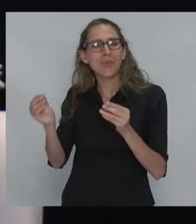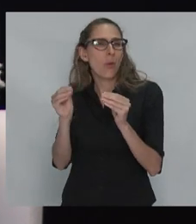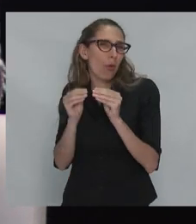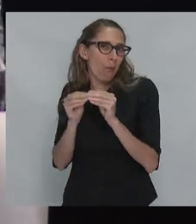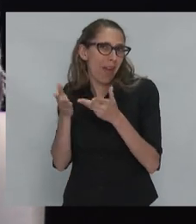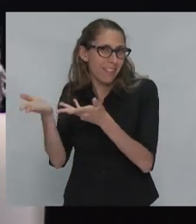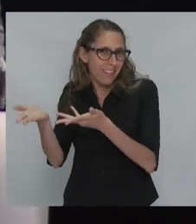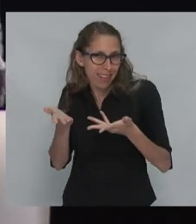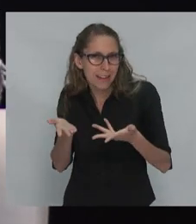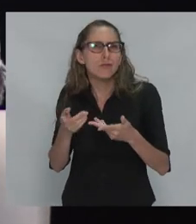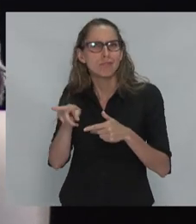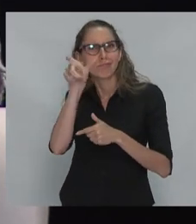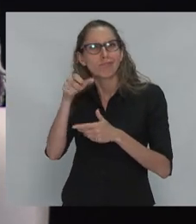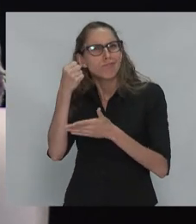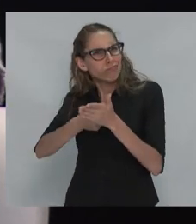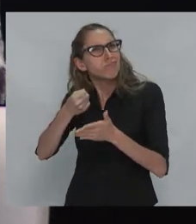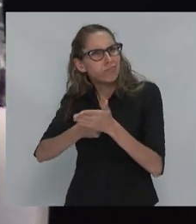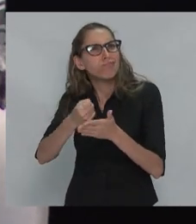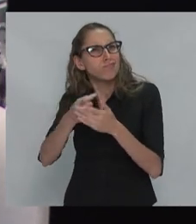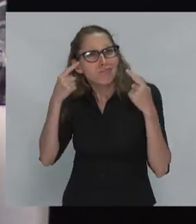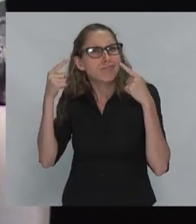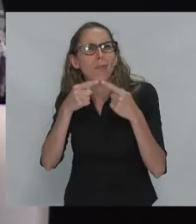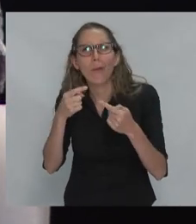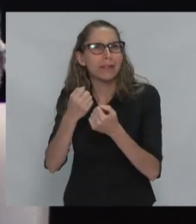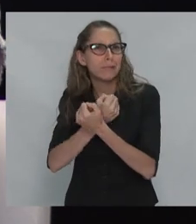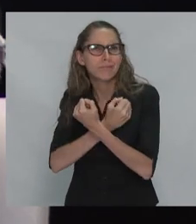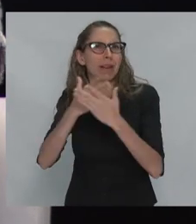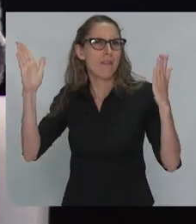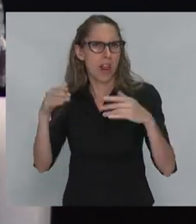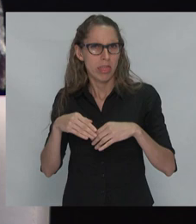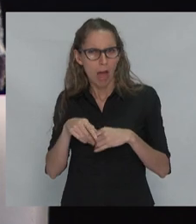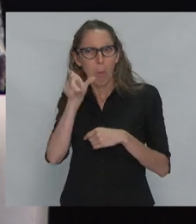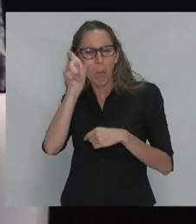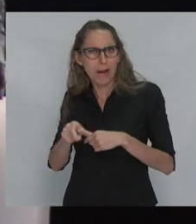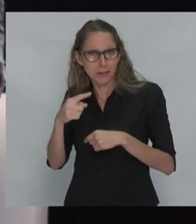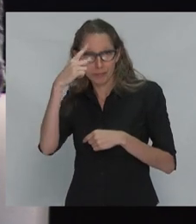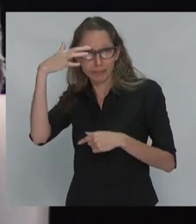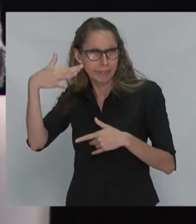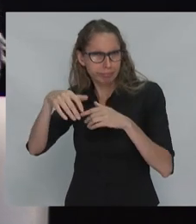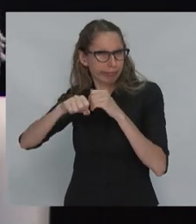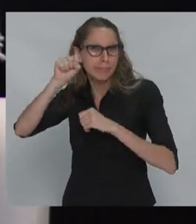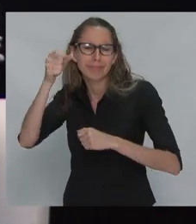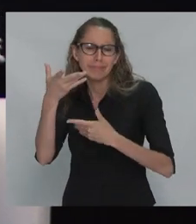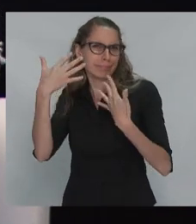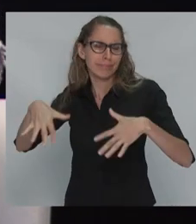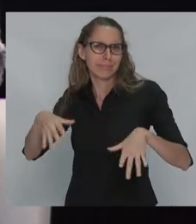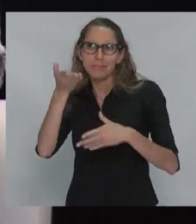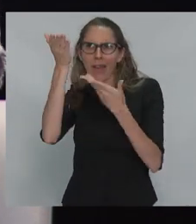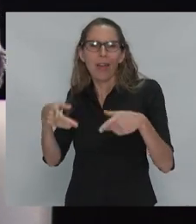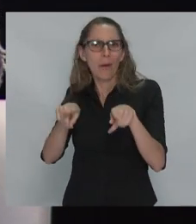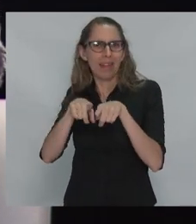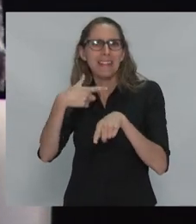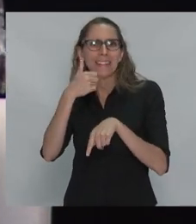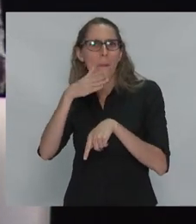compañero, un combatiente por la libertad, un intelectual diplomático de la talla de Elías